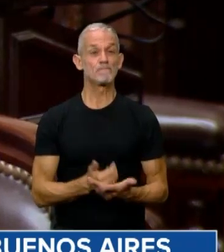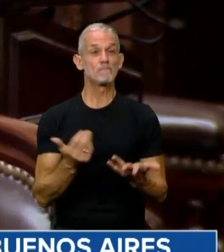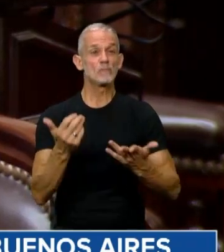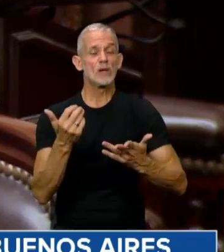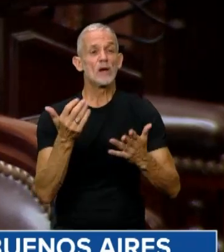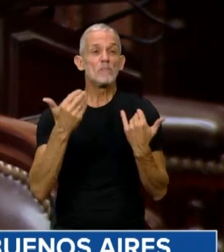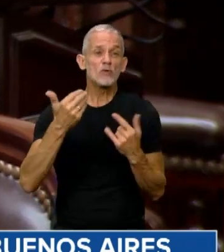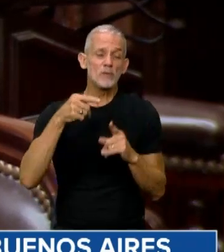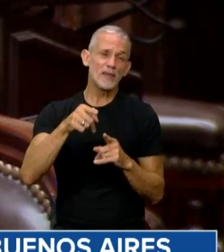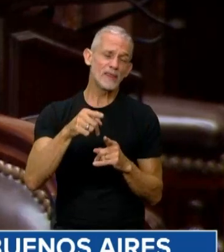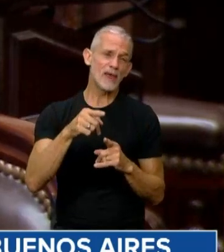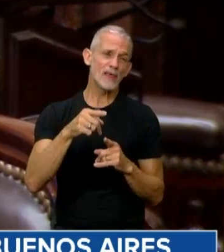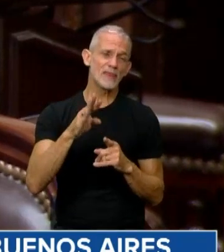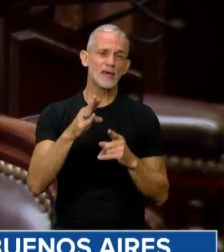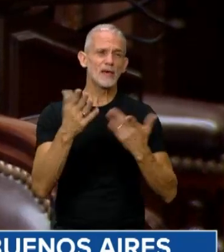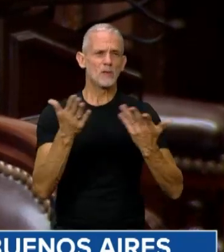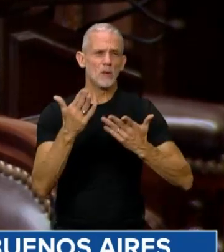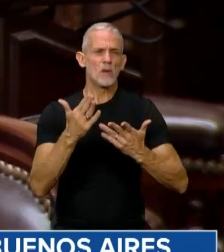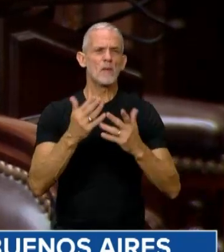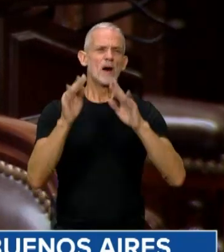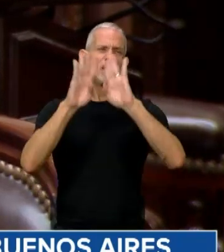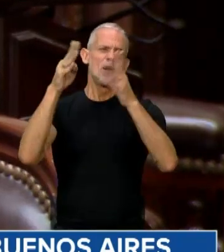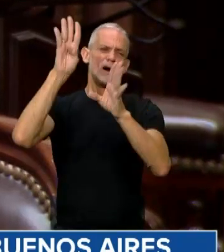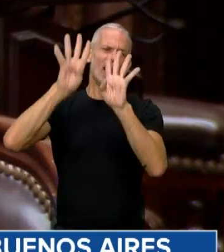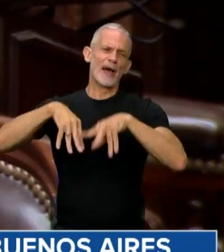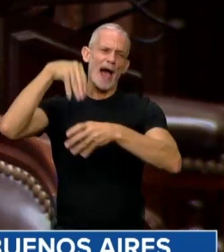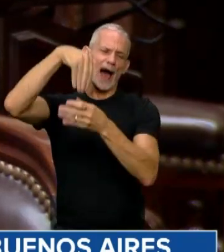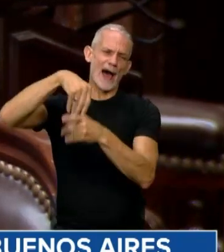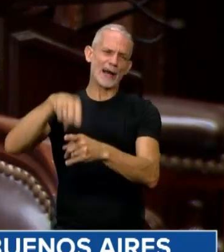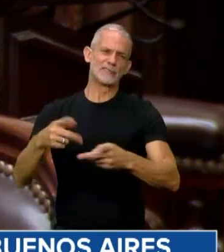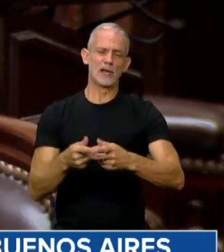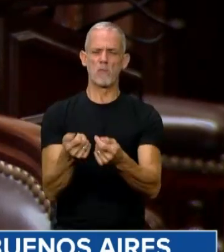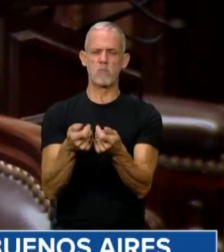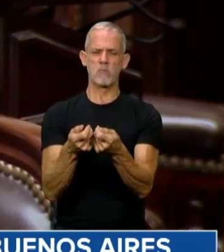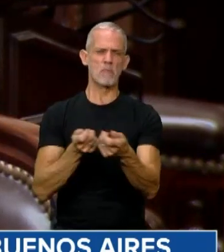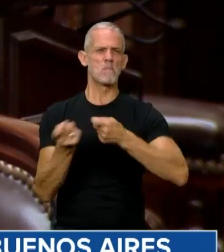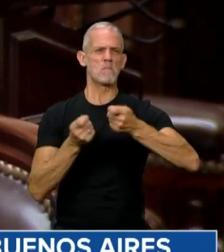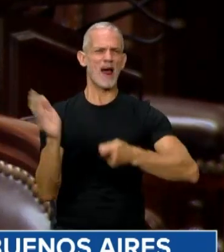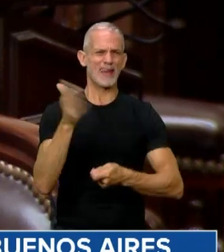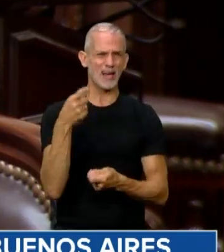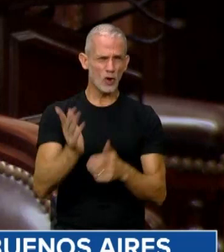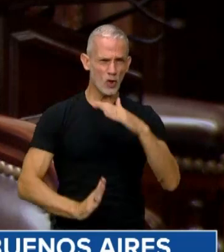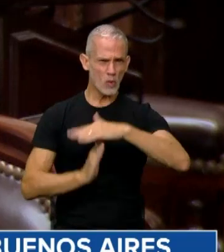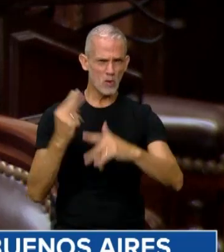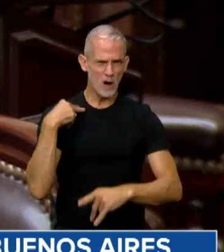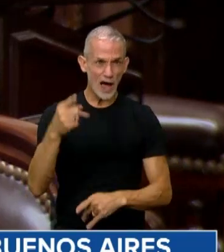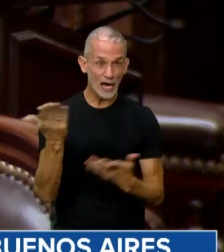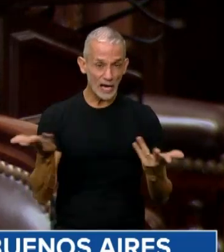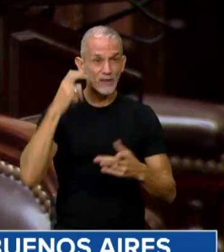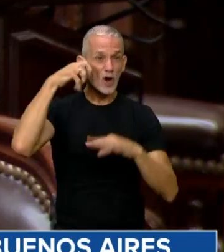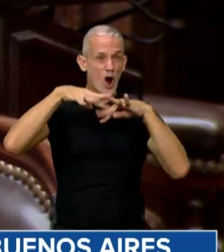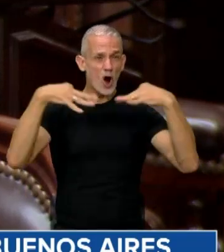La capacidad de operar desde las cárceles. Se habló de esto, pero quiero simplemente una referencia. Este